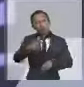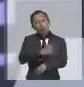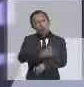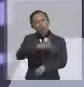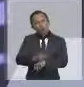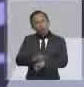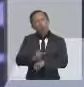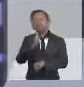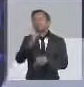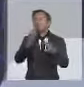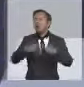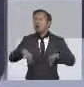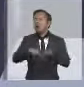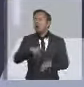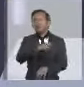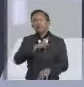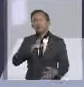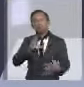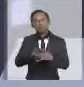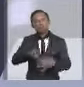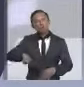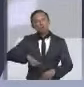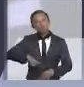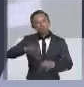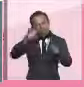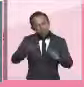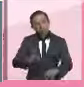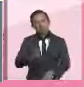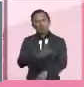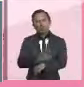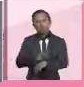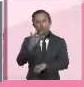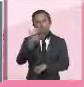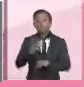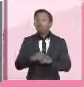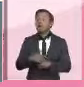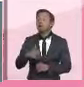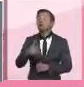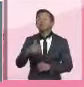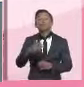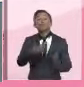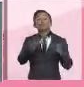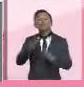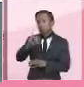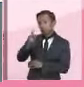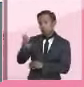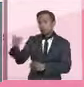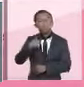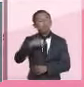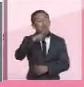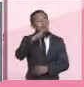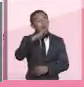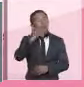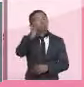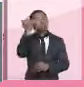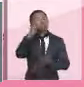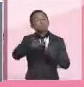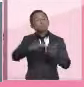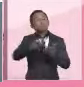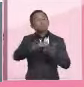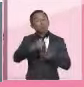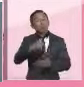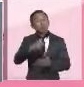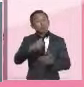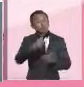Gracias. Jaime Rodríguez Calderón. Mi mamá no sabe leer, no sabe escribir, pero tiene un hijo gobernador. Y no recibió nunca un programa de